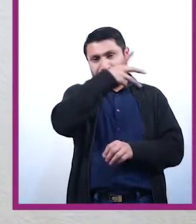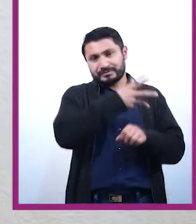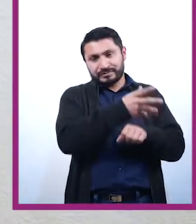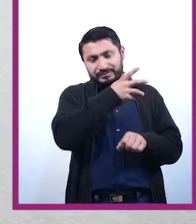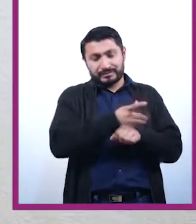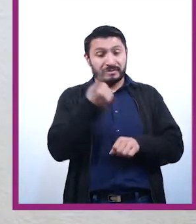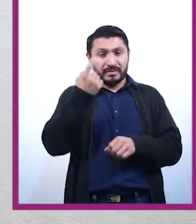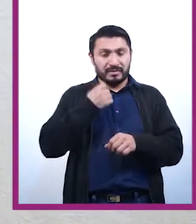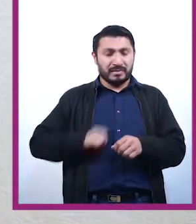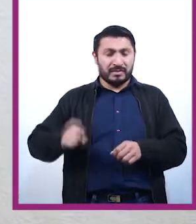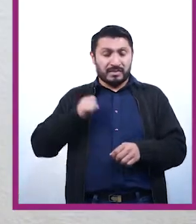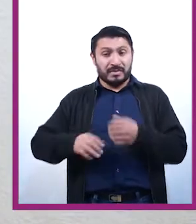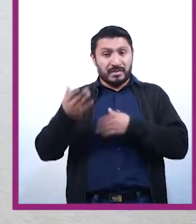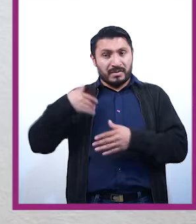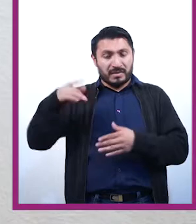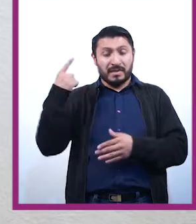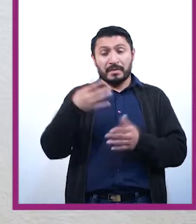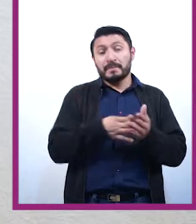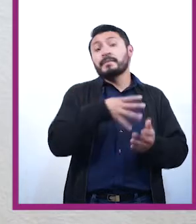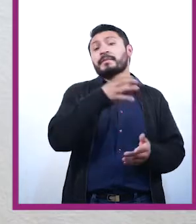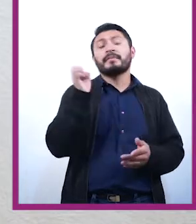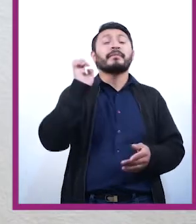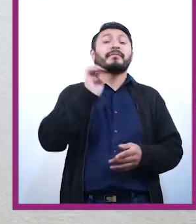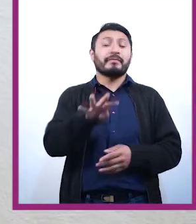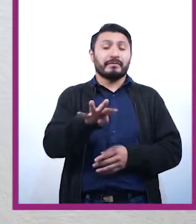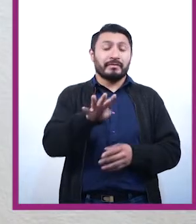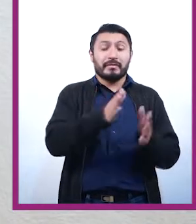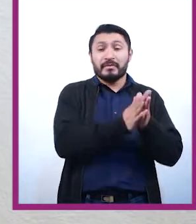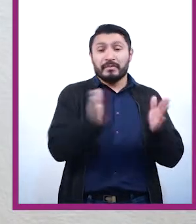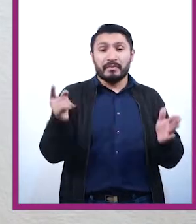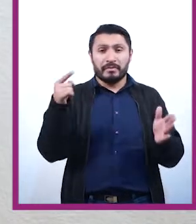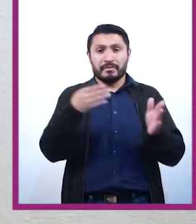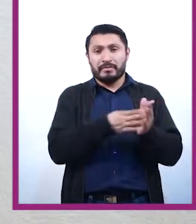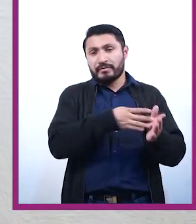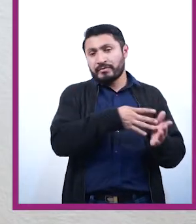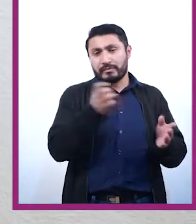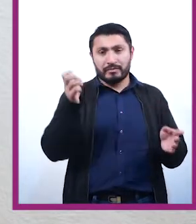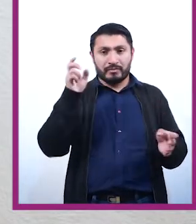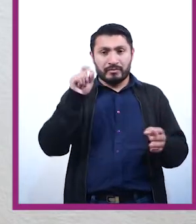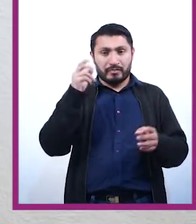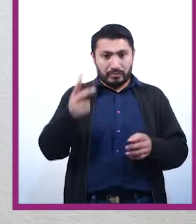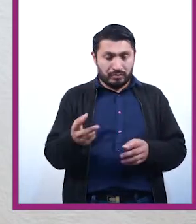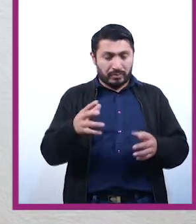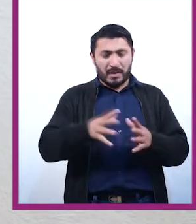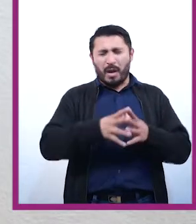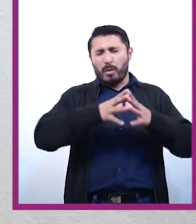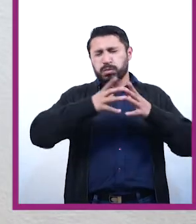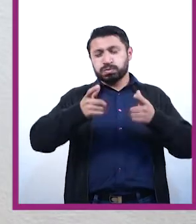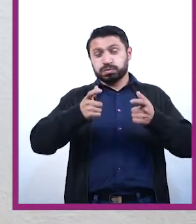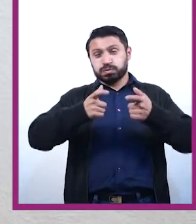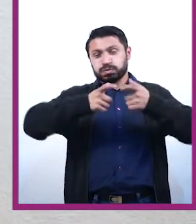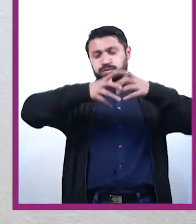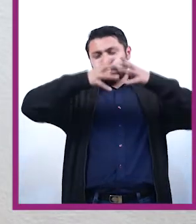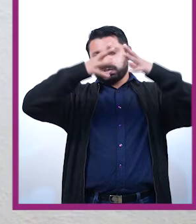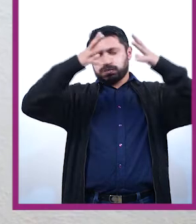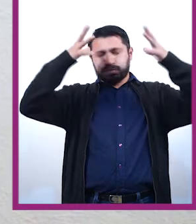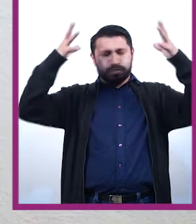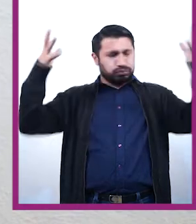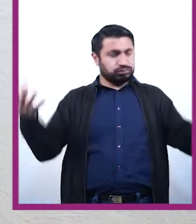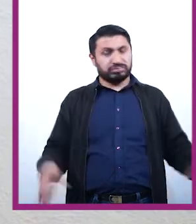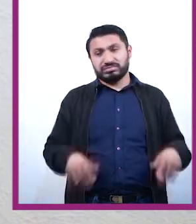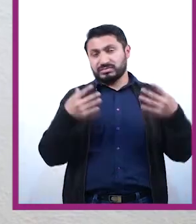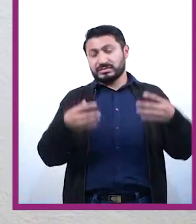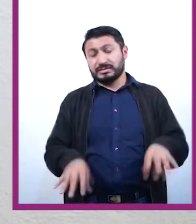un siglo atrás. Entre 1919 y 1928, la burbuja financiera creció de una forma